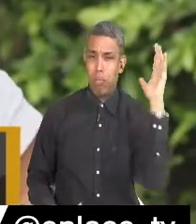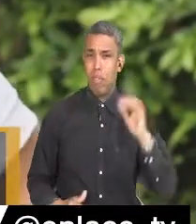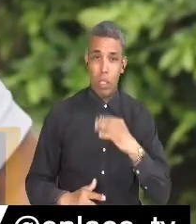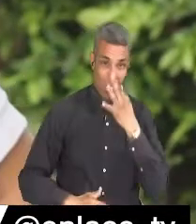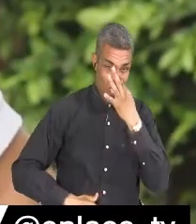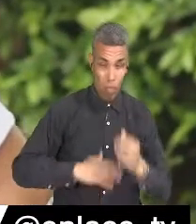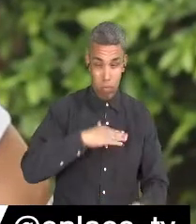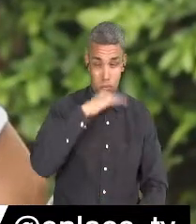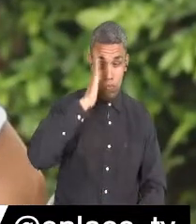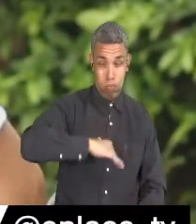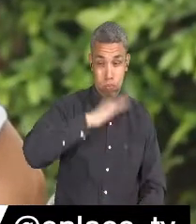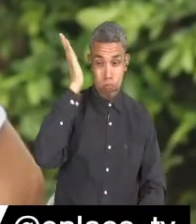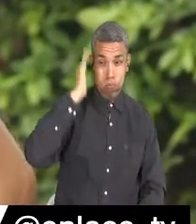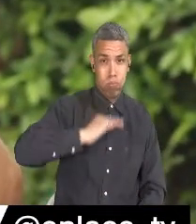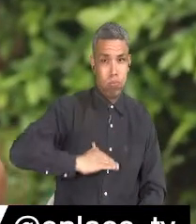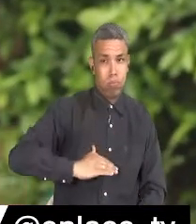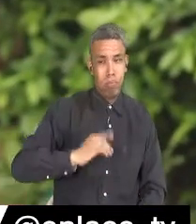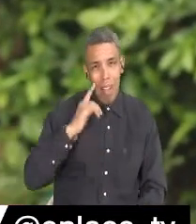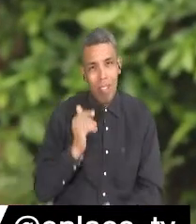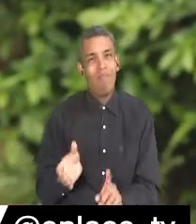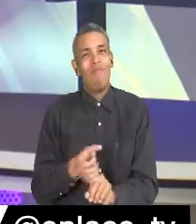Zulay Cruz para Enlace Noticias.